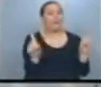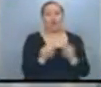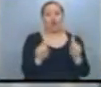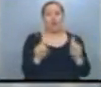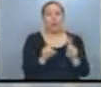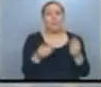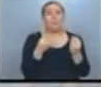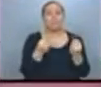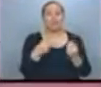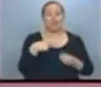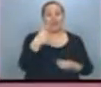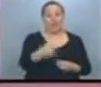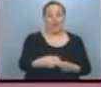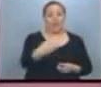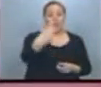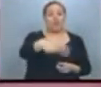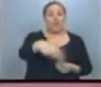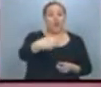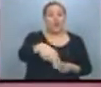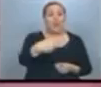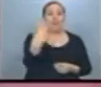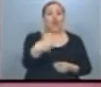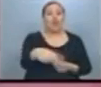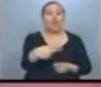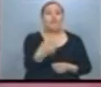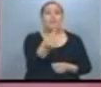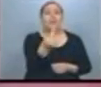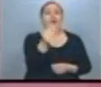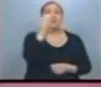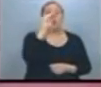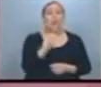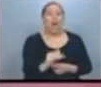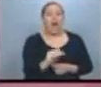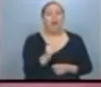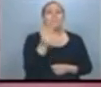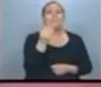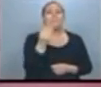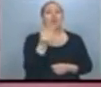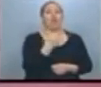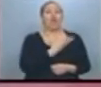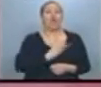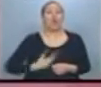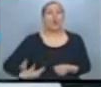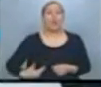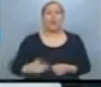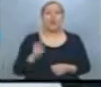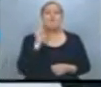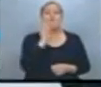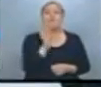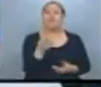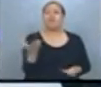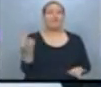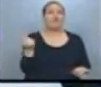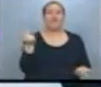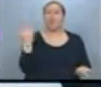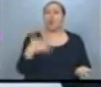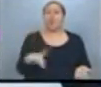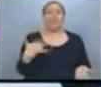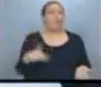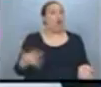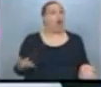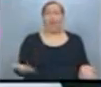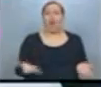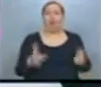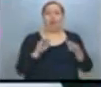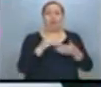en noviembre, noviembre van a bajar los precios porque el gobierno ve que están caras